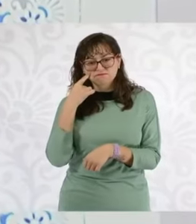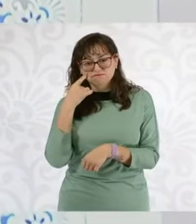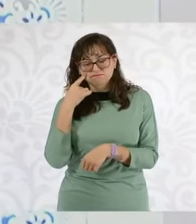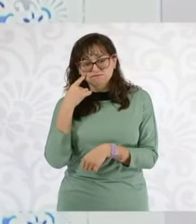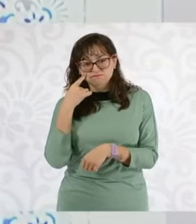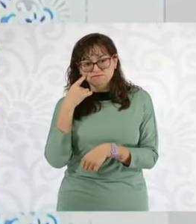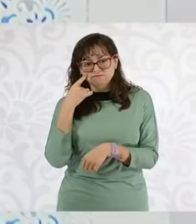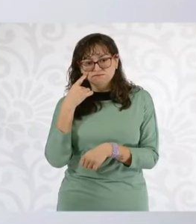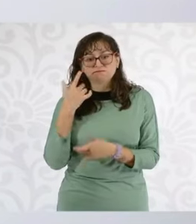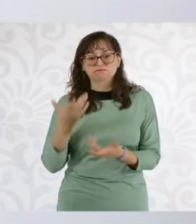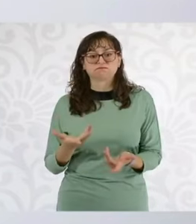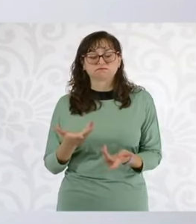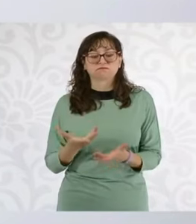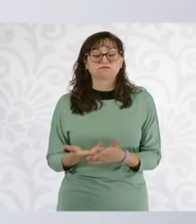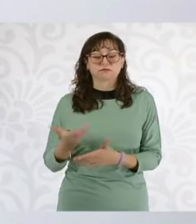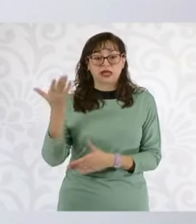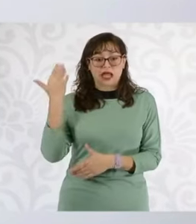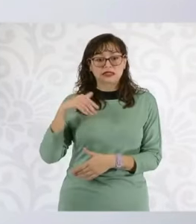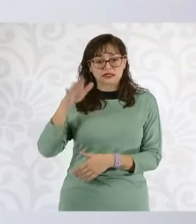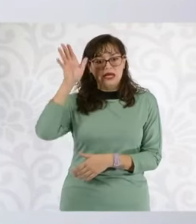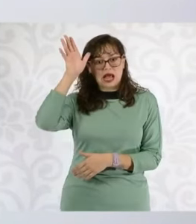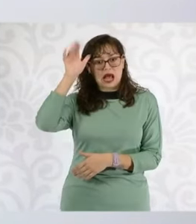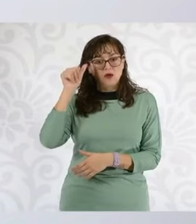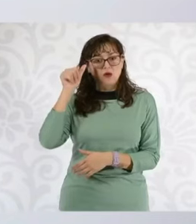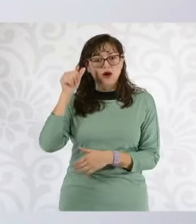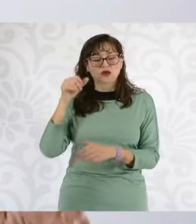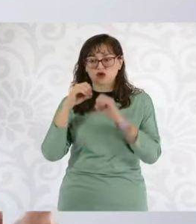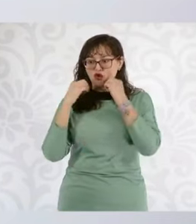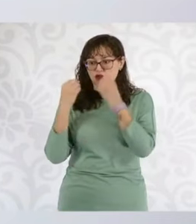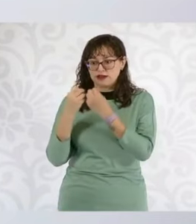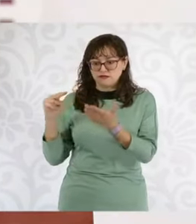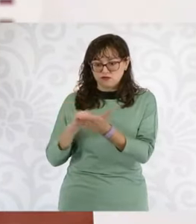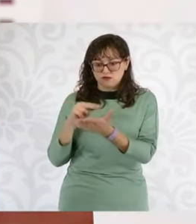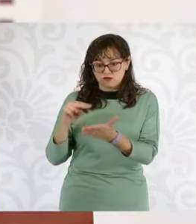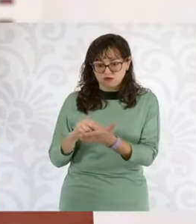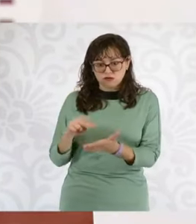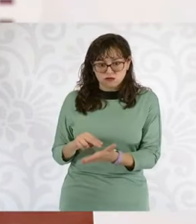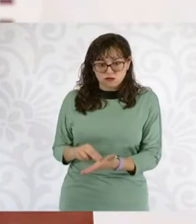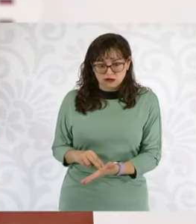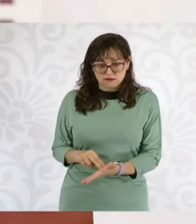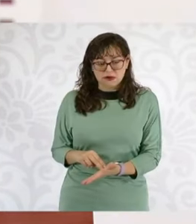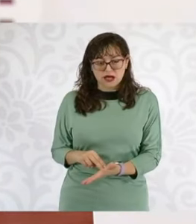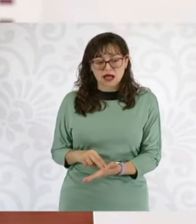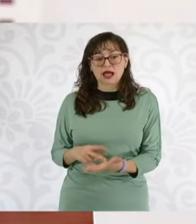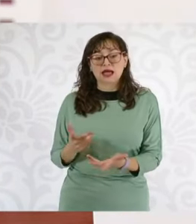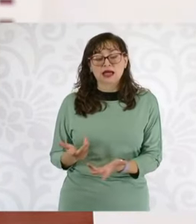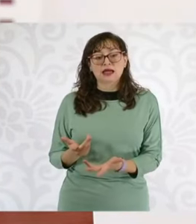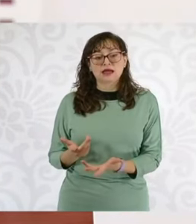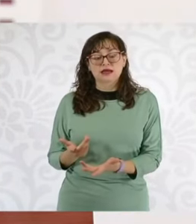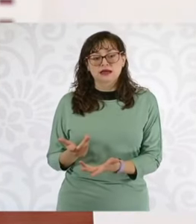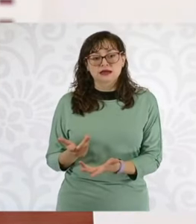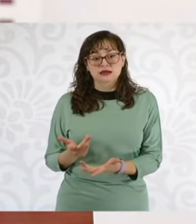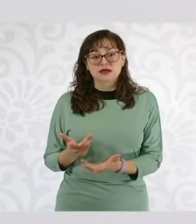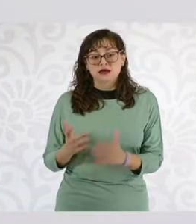de lo que se firmó en su momento en el tratado para algunos organismos. Eso lo está revisando incluso el